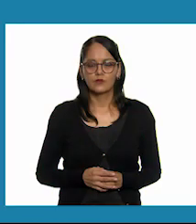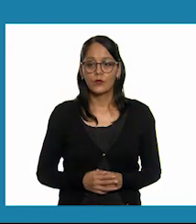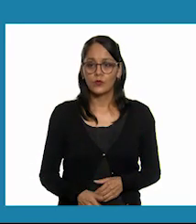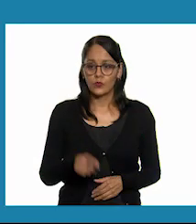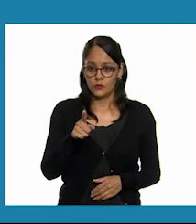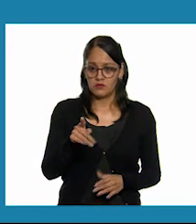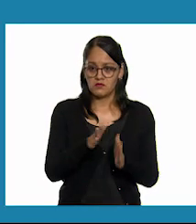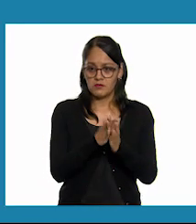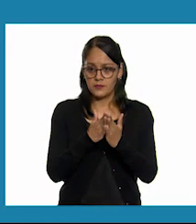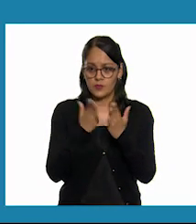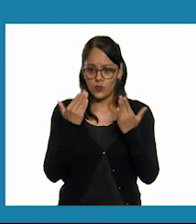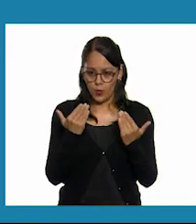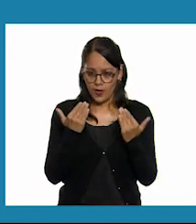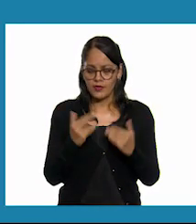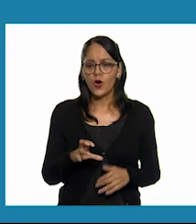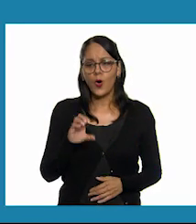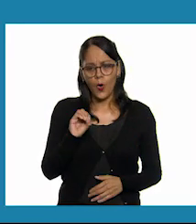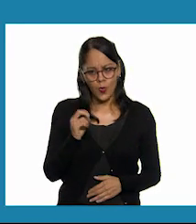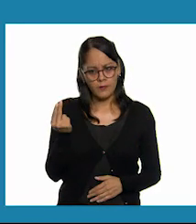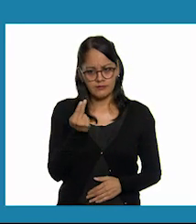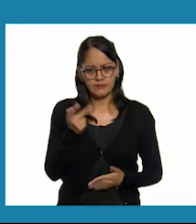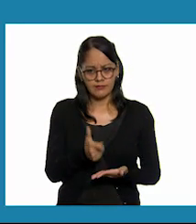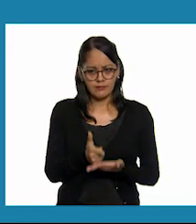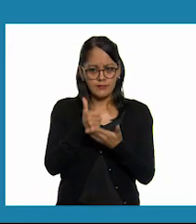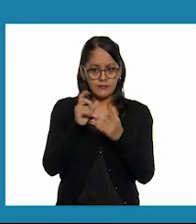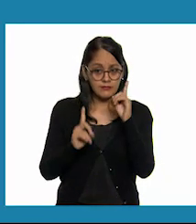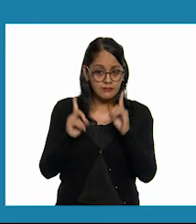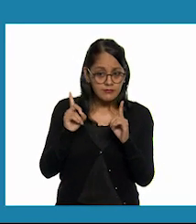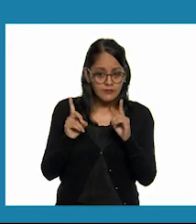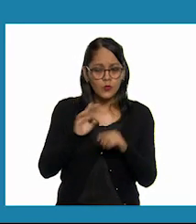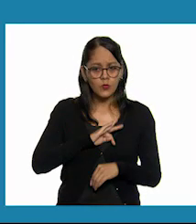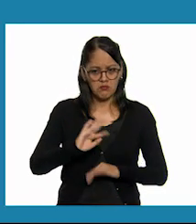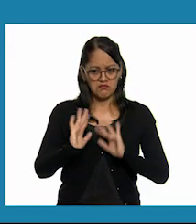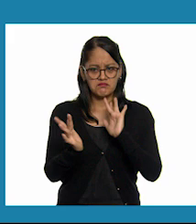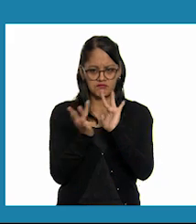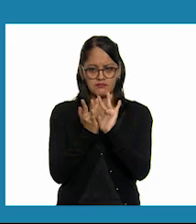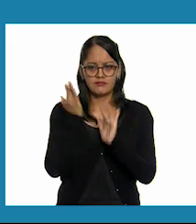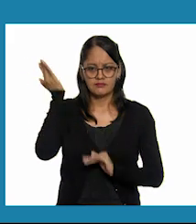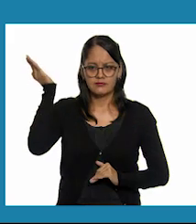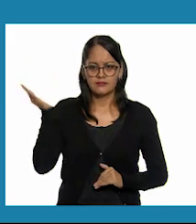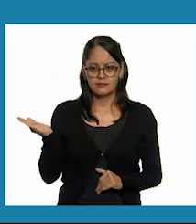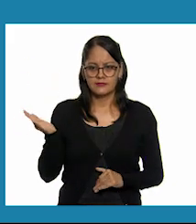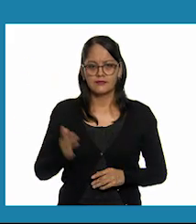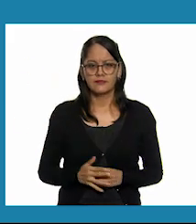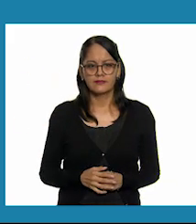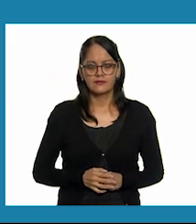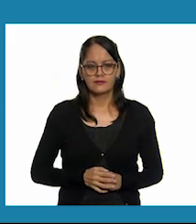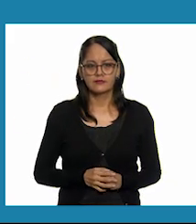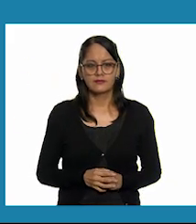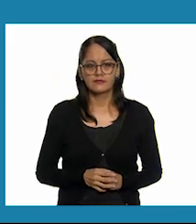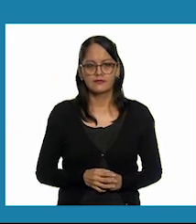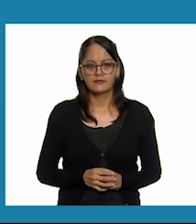Si no tienes el libro de texto o necesitas ayuda para responder las preguntas, contáctanos.